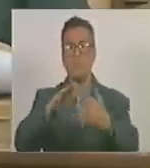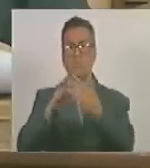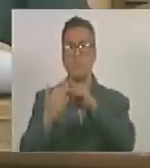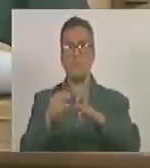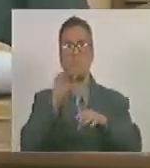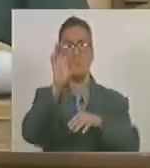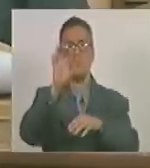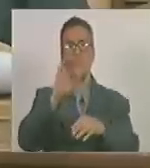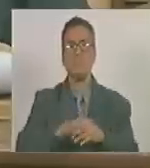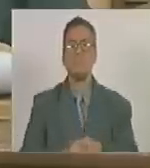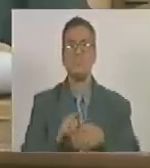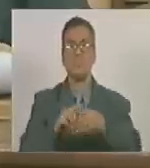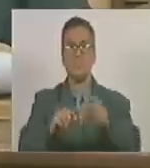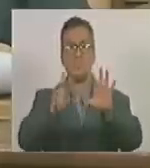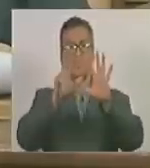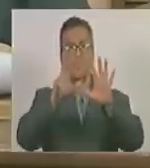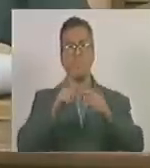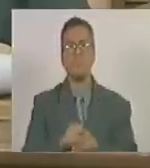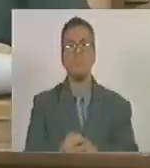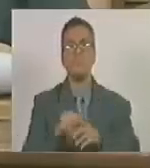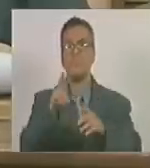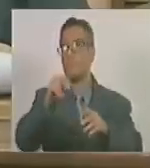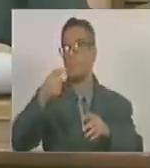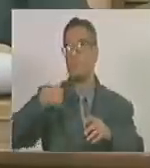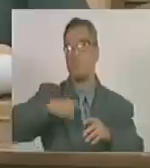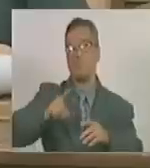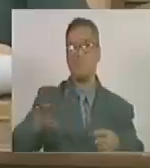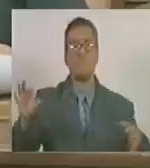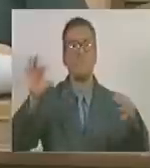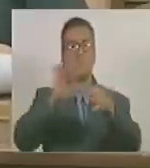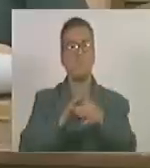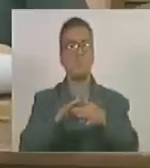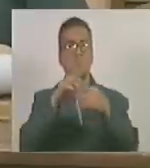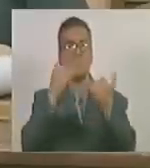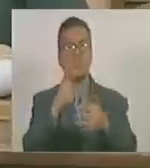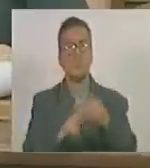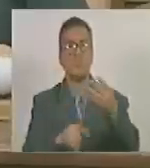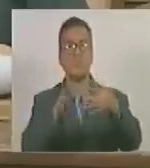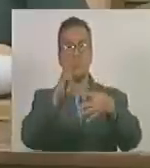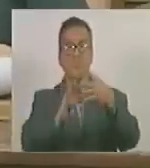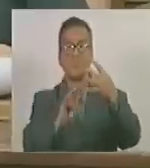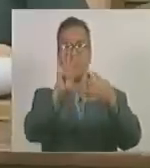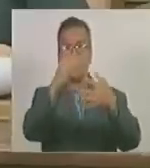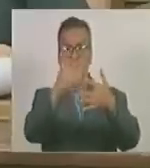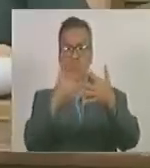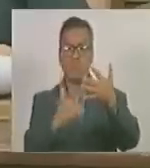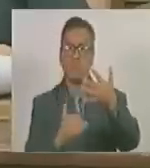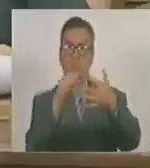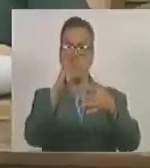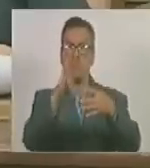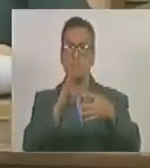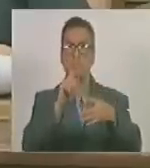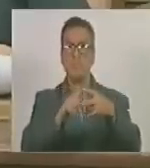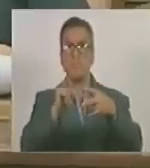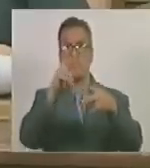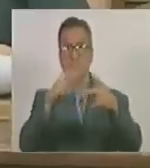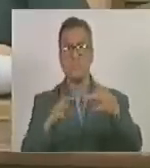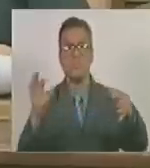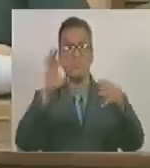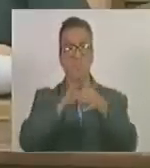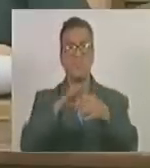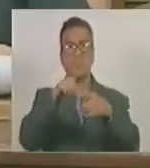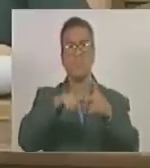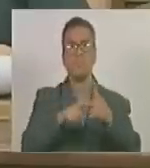de la patria. 8. No poseer parentesco hasta el cuarto grado de consanguinidad y segundo grado de